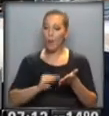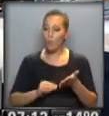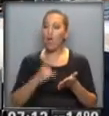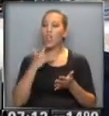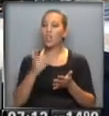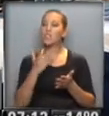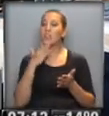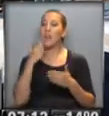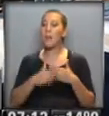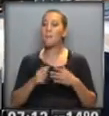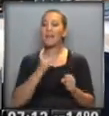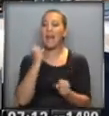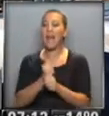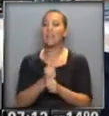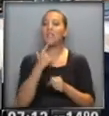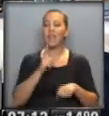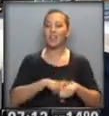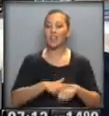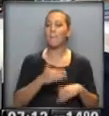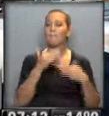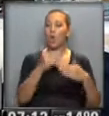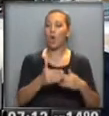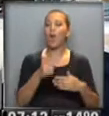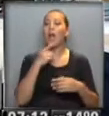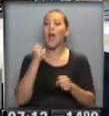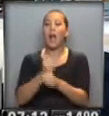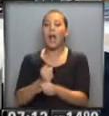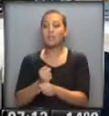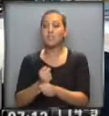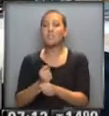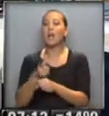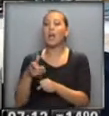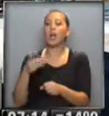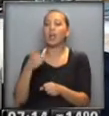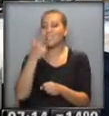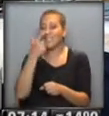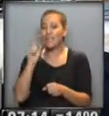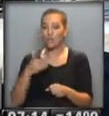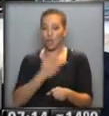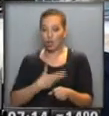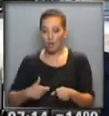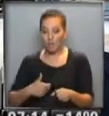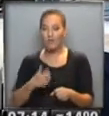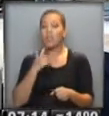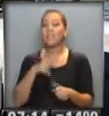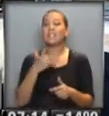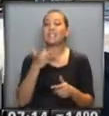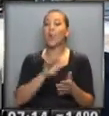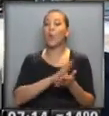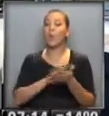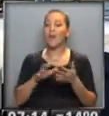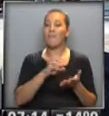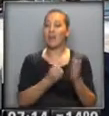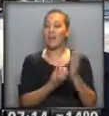imponen límites temporales a las medidas cautelares que afectan los intereses del Estado y que disponen la creación de tres nuevas cámaras de